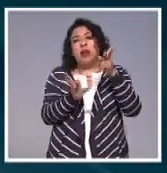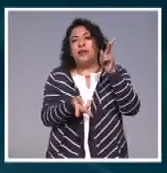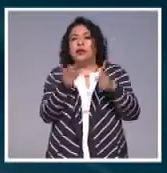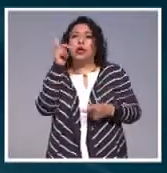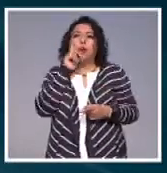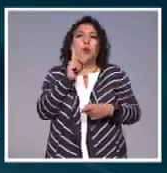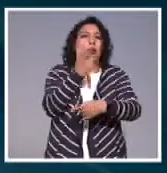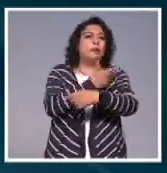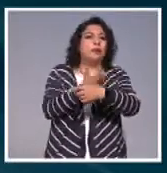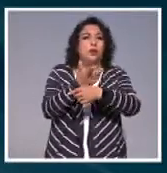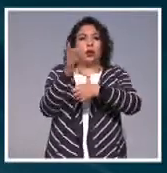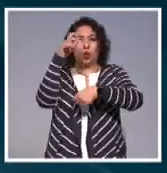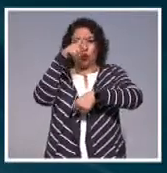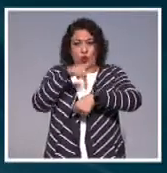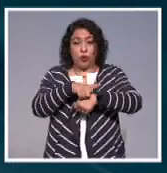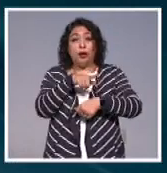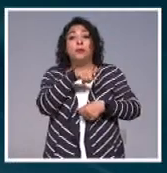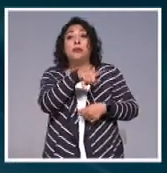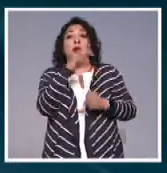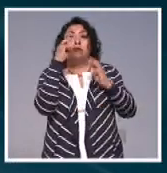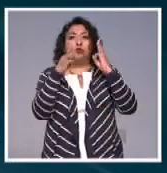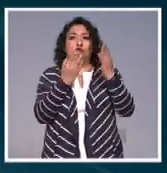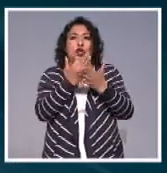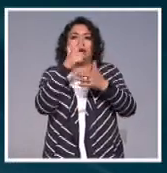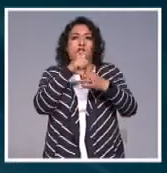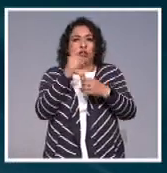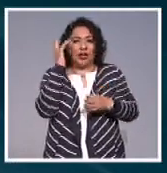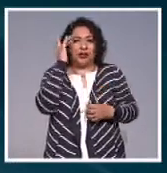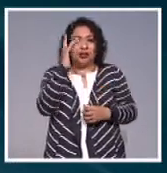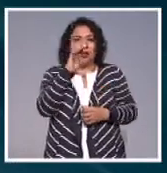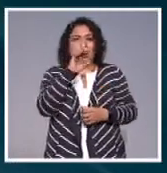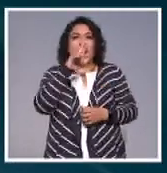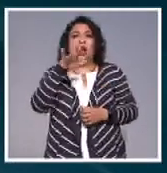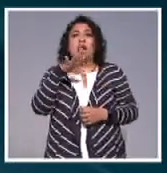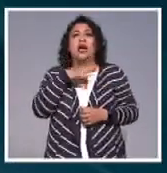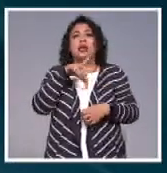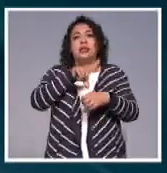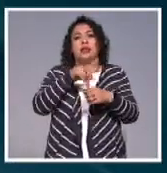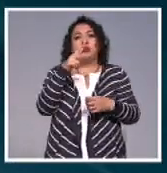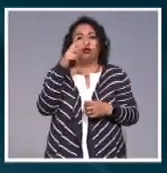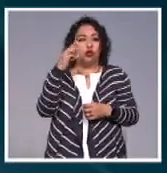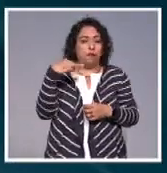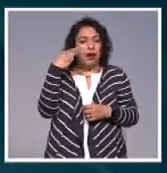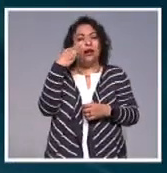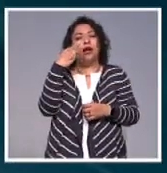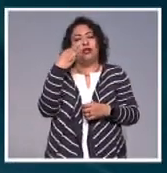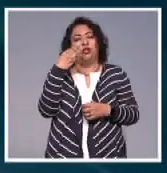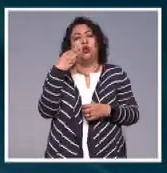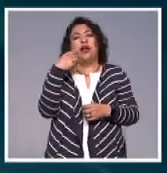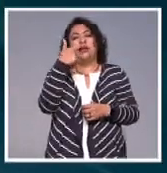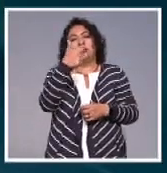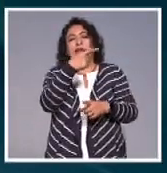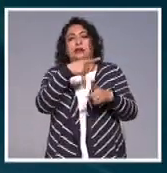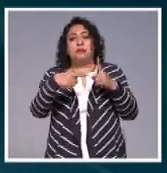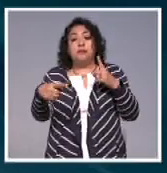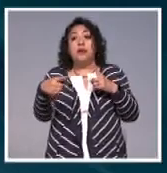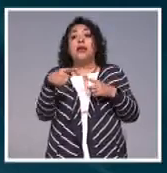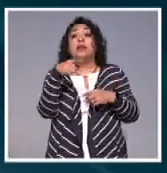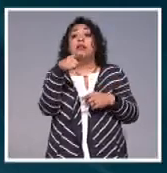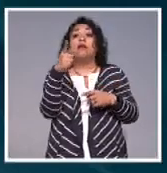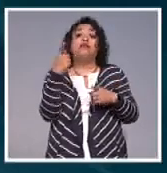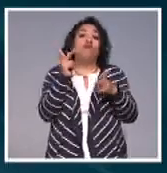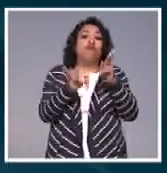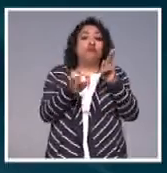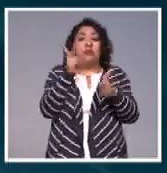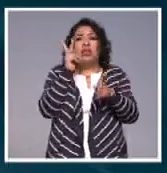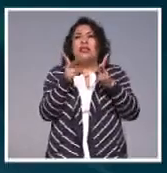y la Gestión Cultural. Por su parte, el Museo Nacional de San Carlos ofrecerá el 8 de marzo a las 18:30 horas la charla